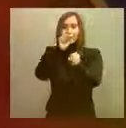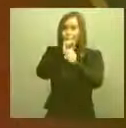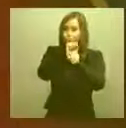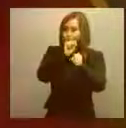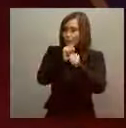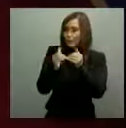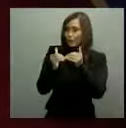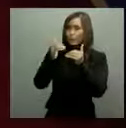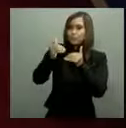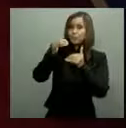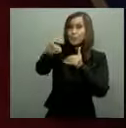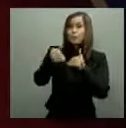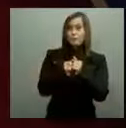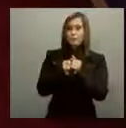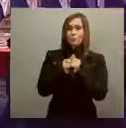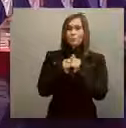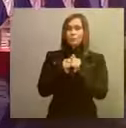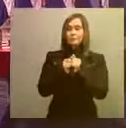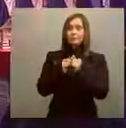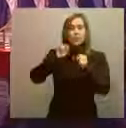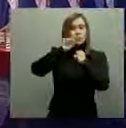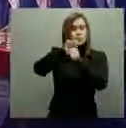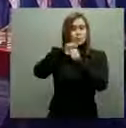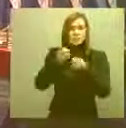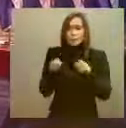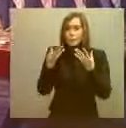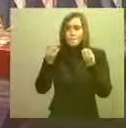que desarrollar nuestro trabajo.